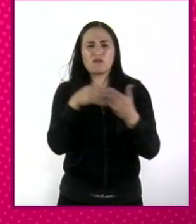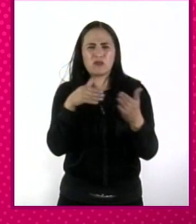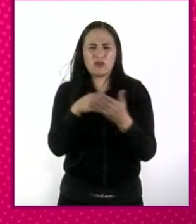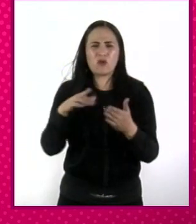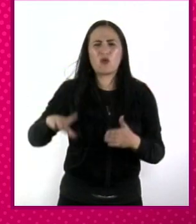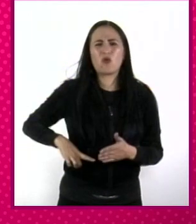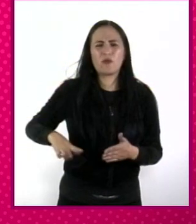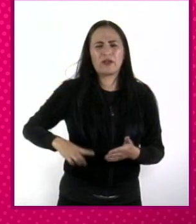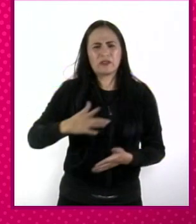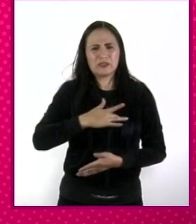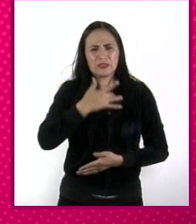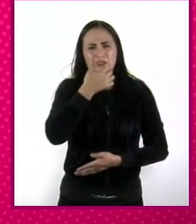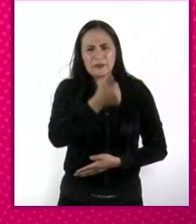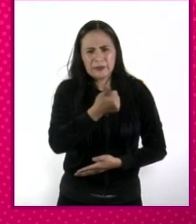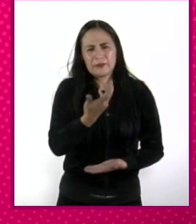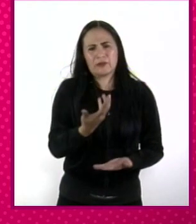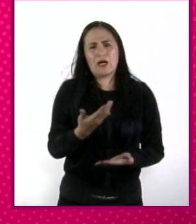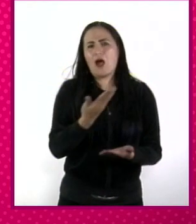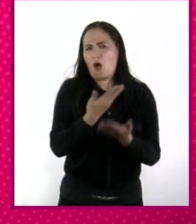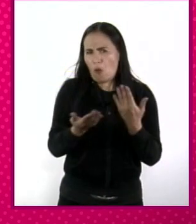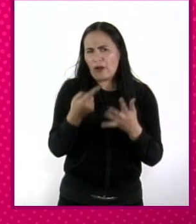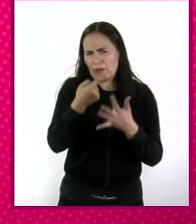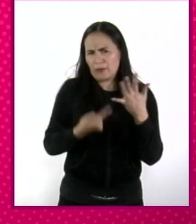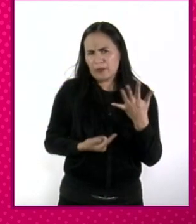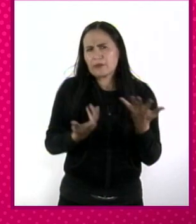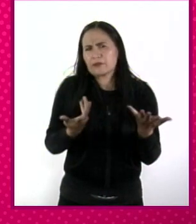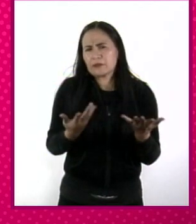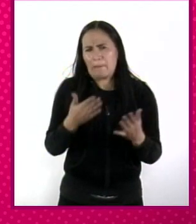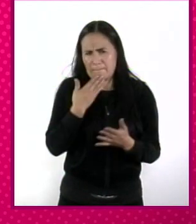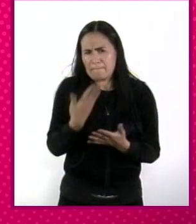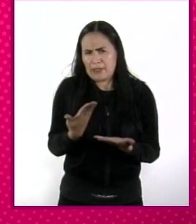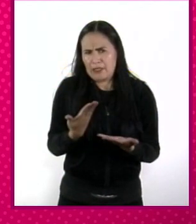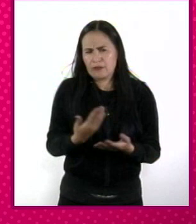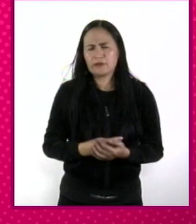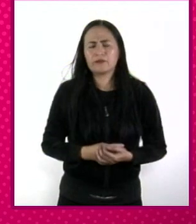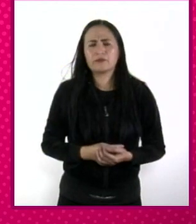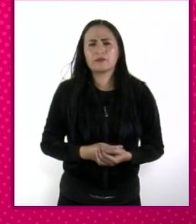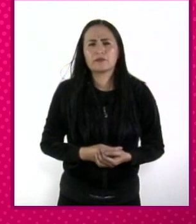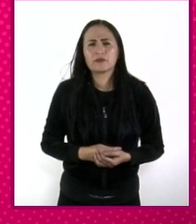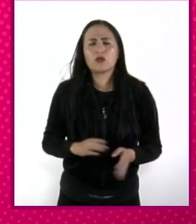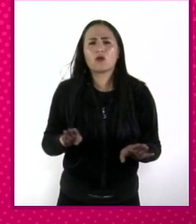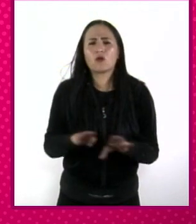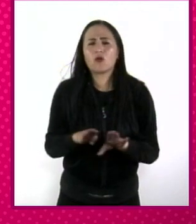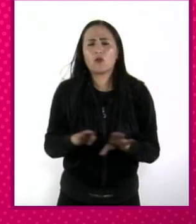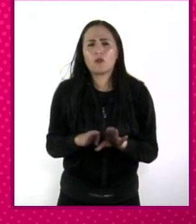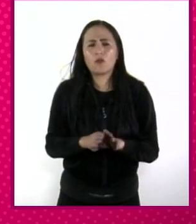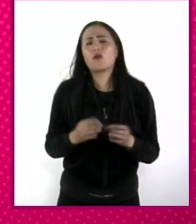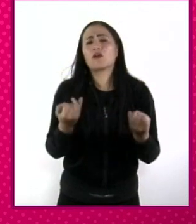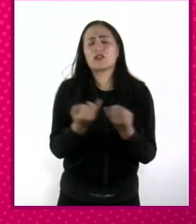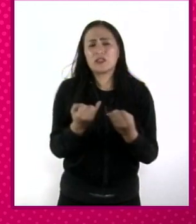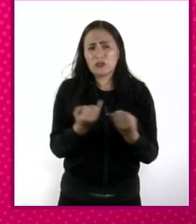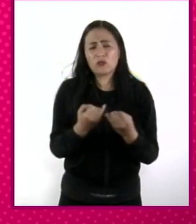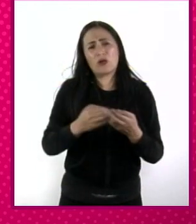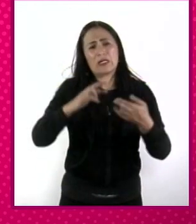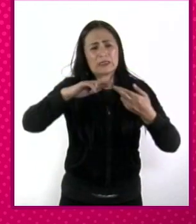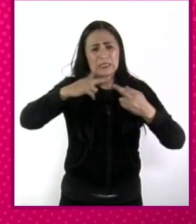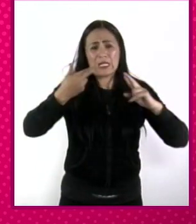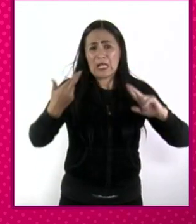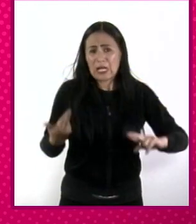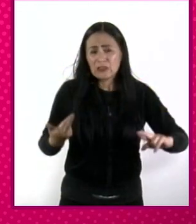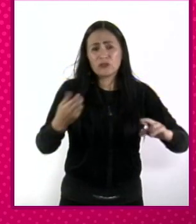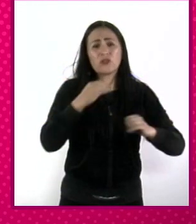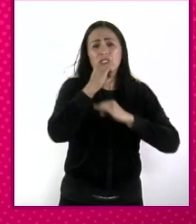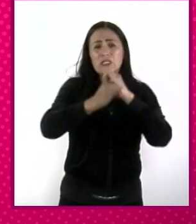bienestar en la actualidad es la creación de una alianza internacional,